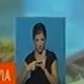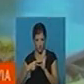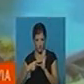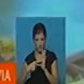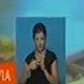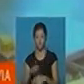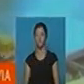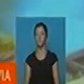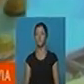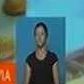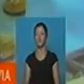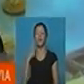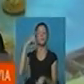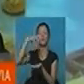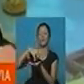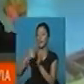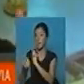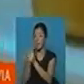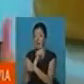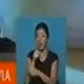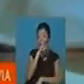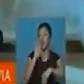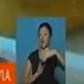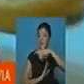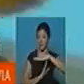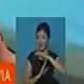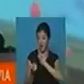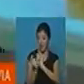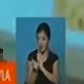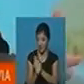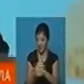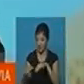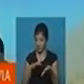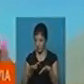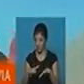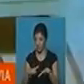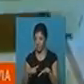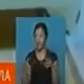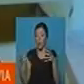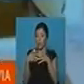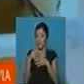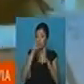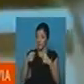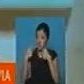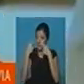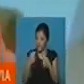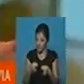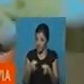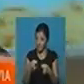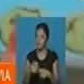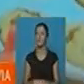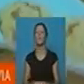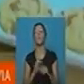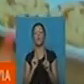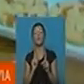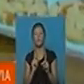no lo hacen las instituciones, lo hacen los líderes al frente de un conjunto de gente o de sectores que lo acompañen. En este sentido